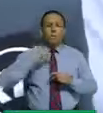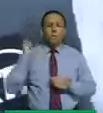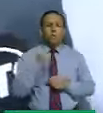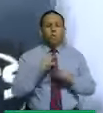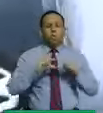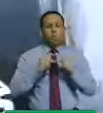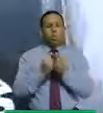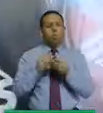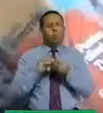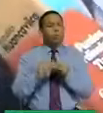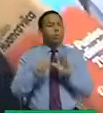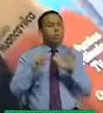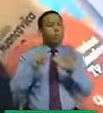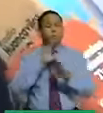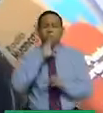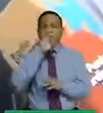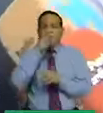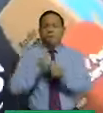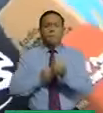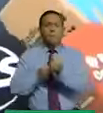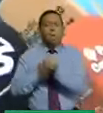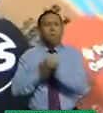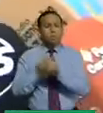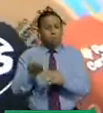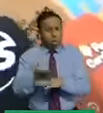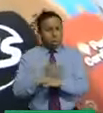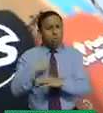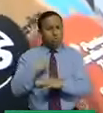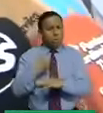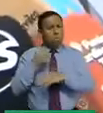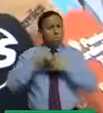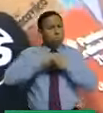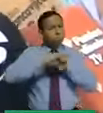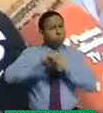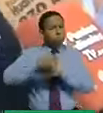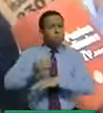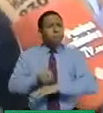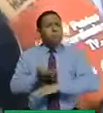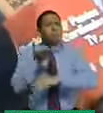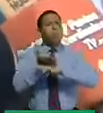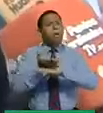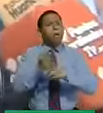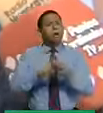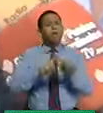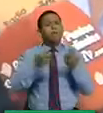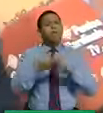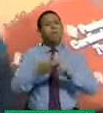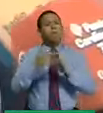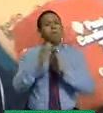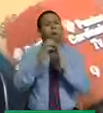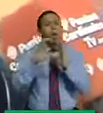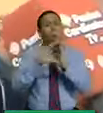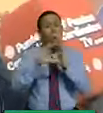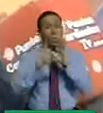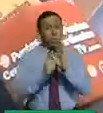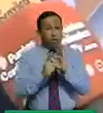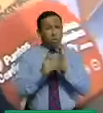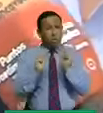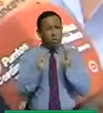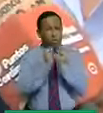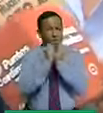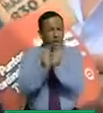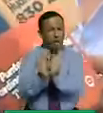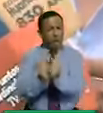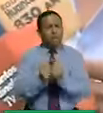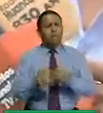los intereses de la nación. Y en mis propuestas de campaña fue la reforma al COIT. ¿Para qué? Para que los extorsionadores y